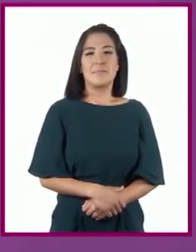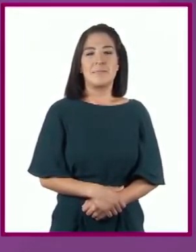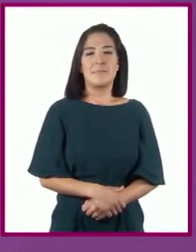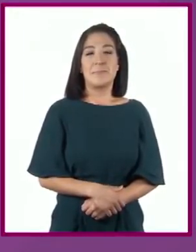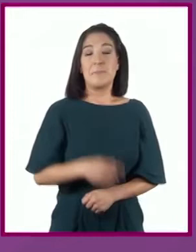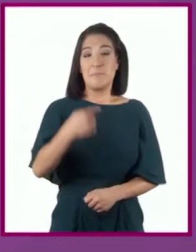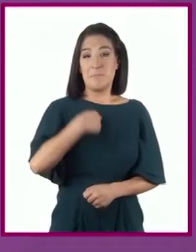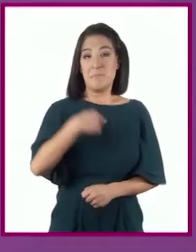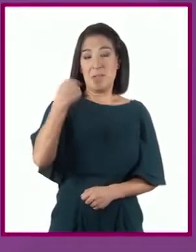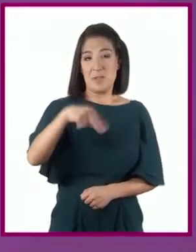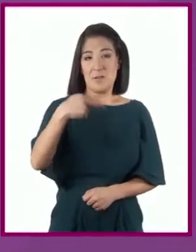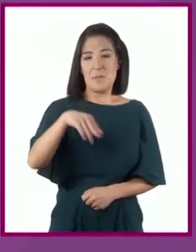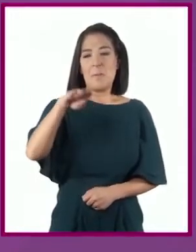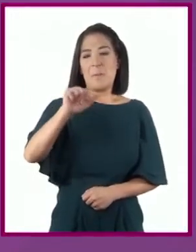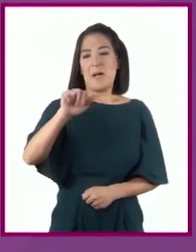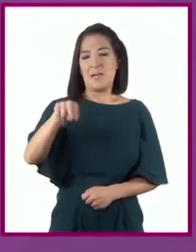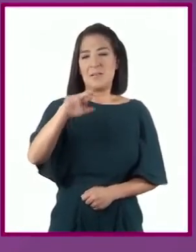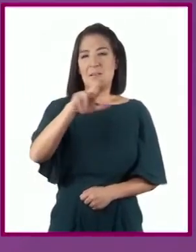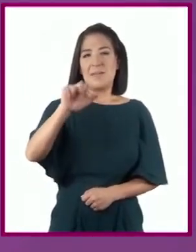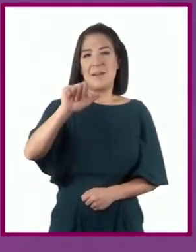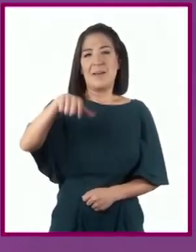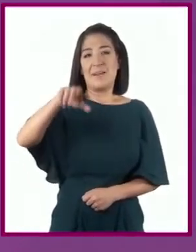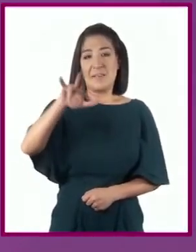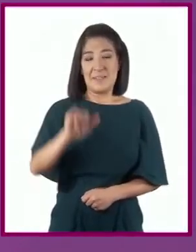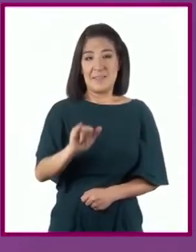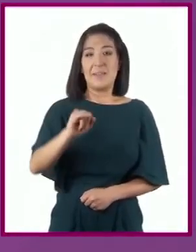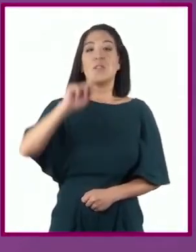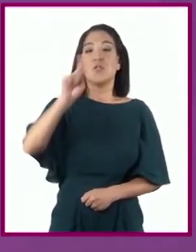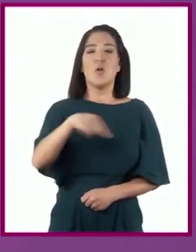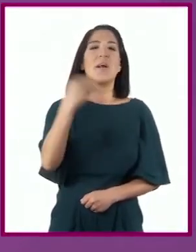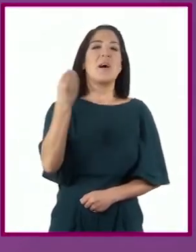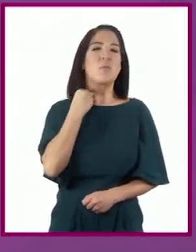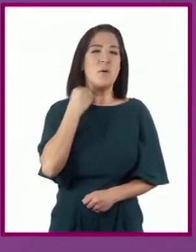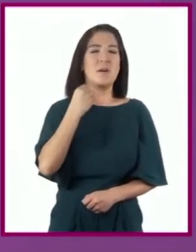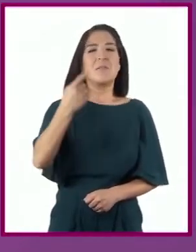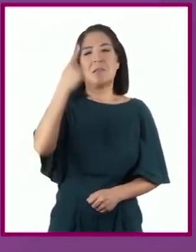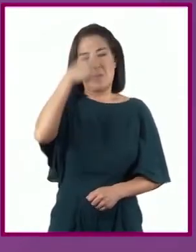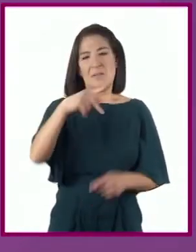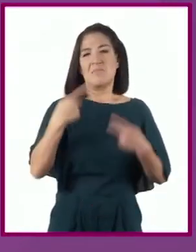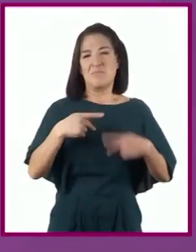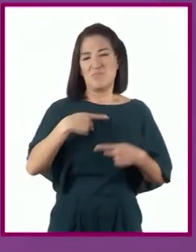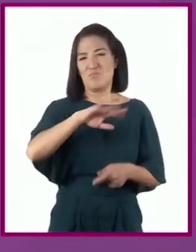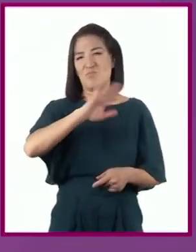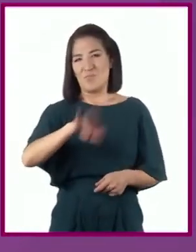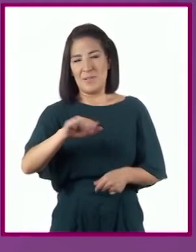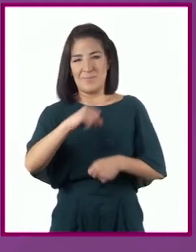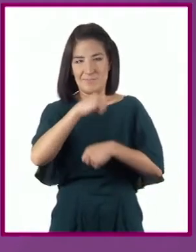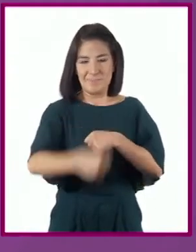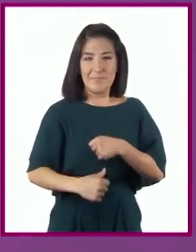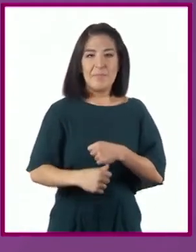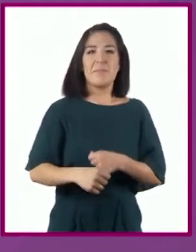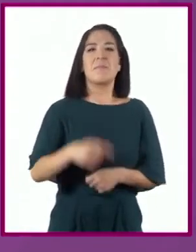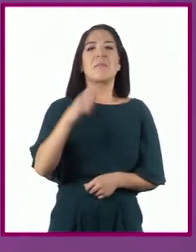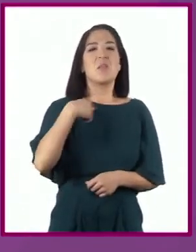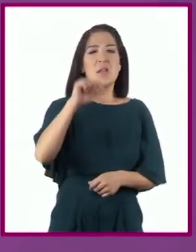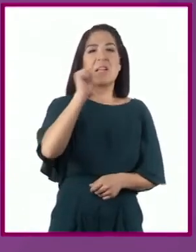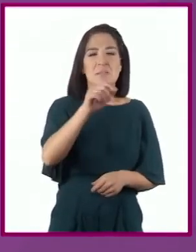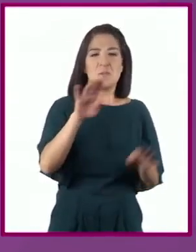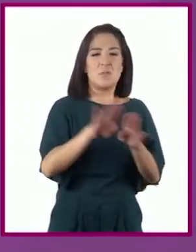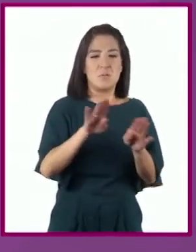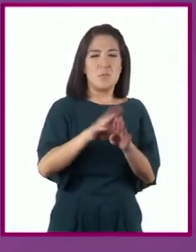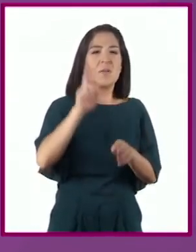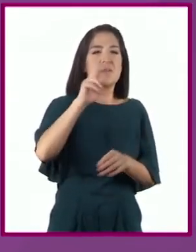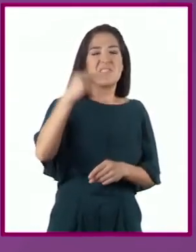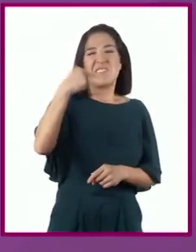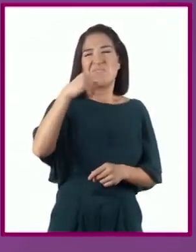Mi nombre es Mandrake. Soy abogado criminalista. El caso que voy a relatar comprueba, como dijo alguien cuyo